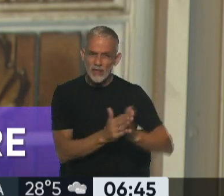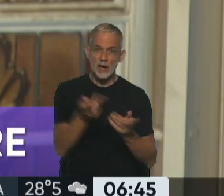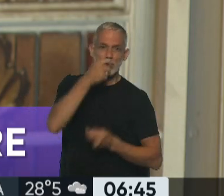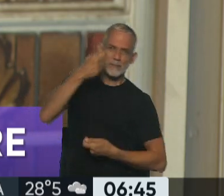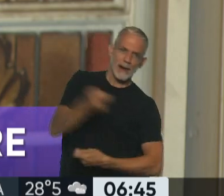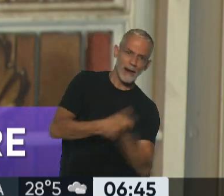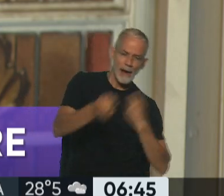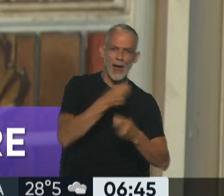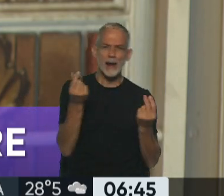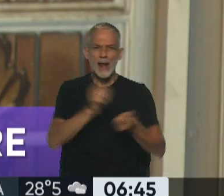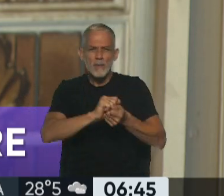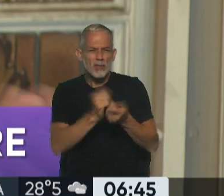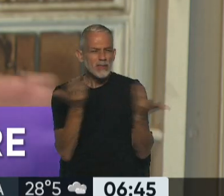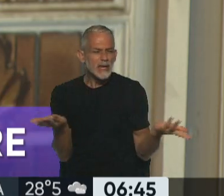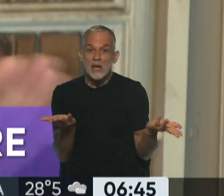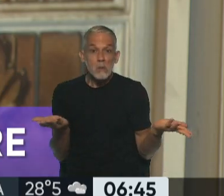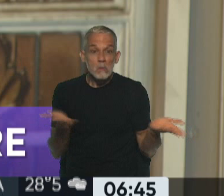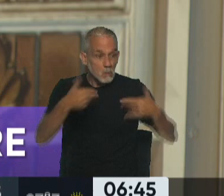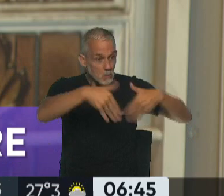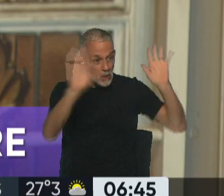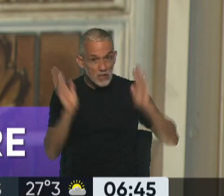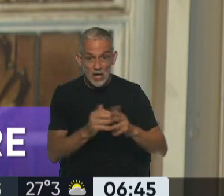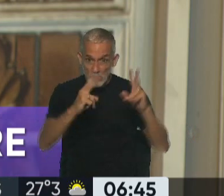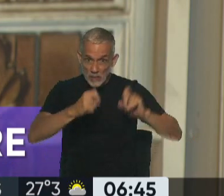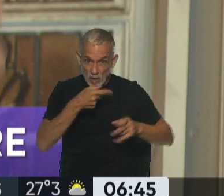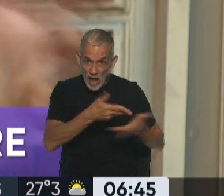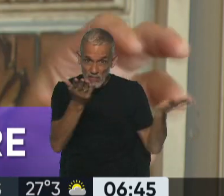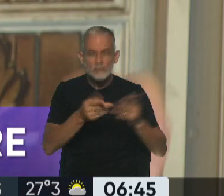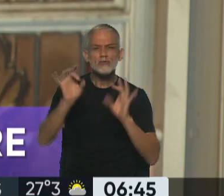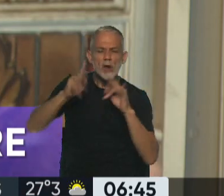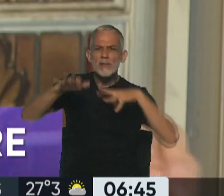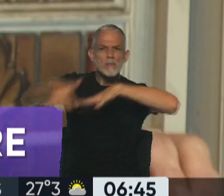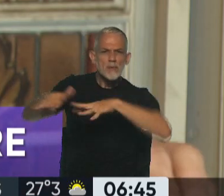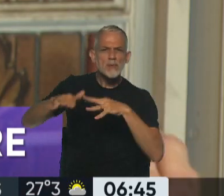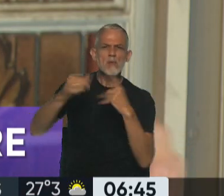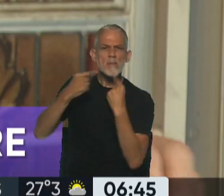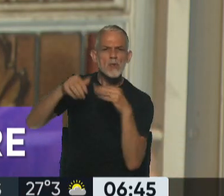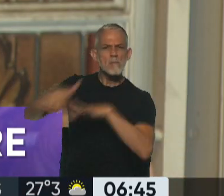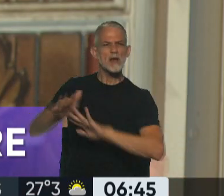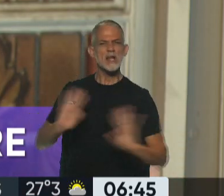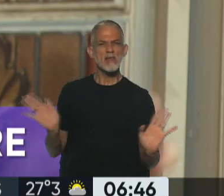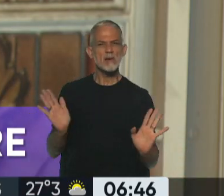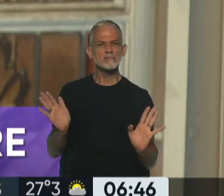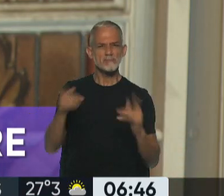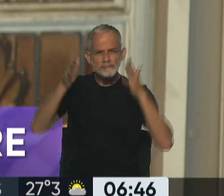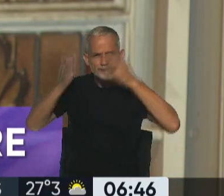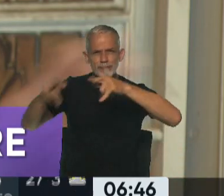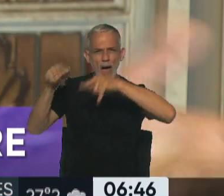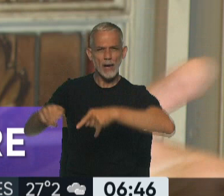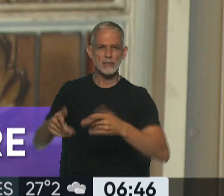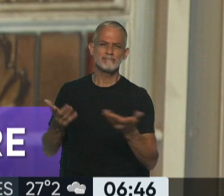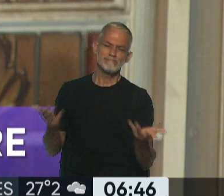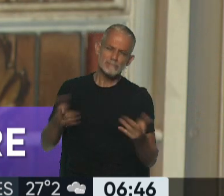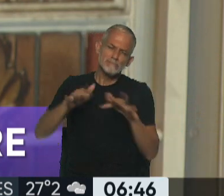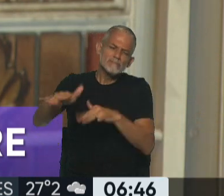narcotráfico, está el lavado de dinero. Eso no se, parece que no se va a investigar. Que el delito está concentrado en que hay una manifestación popular. Va